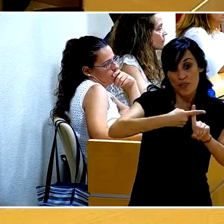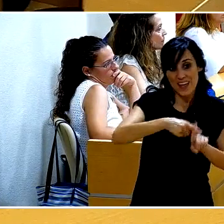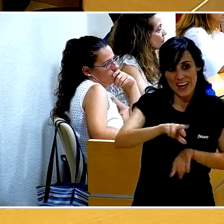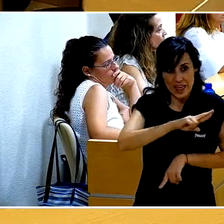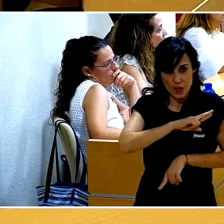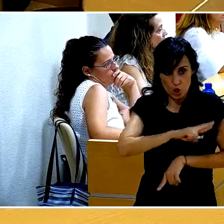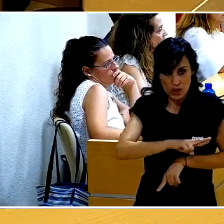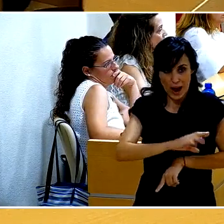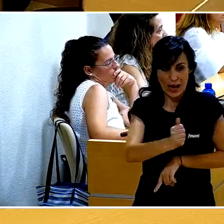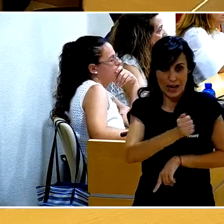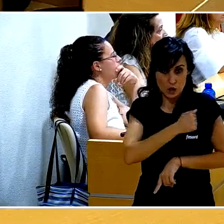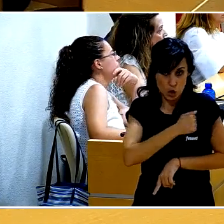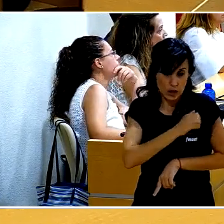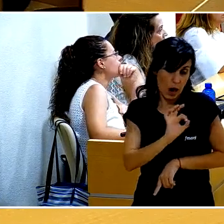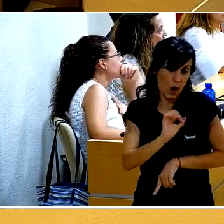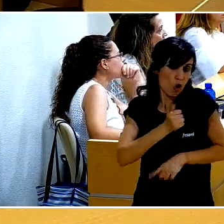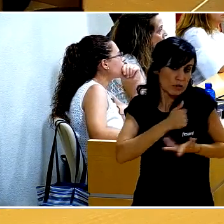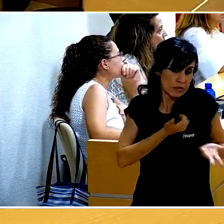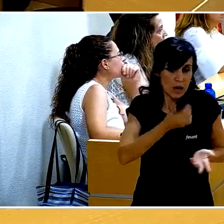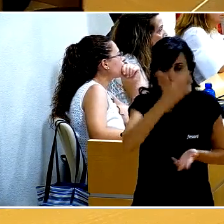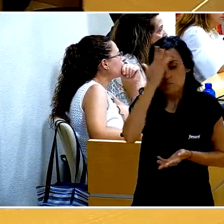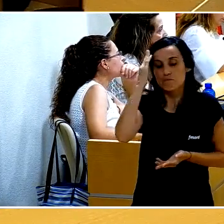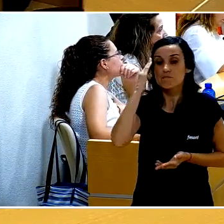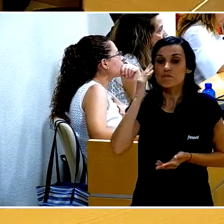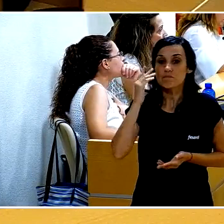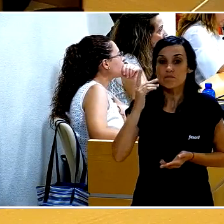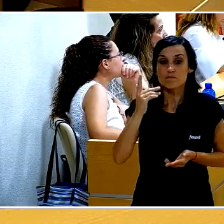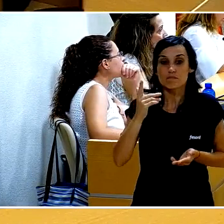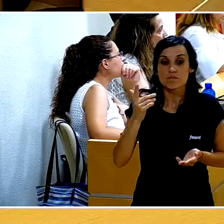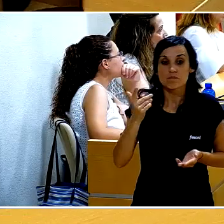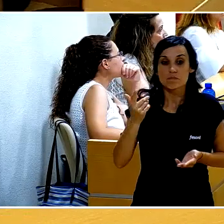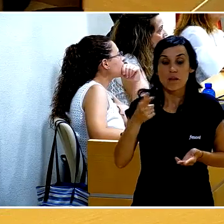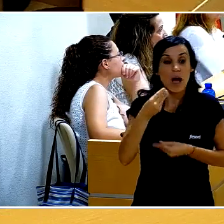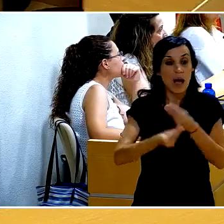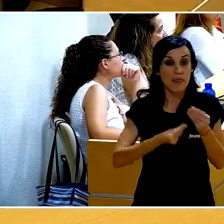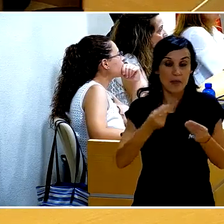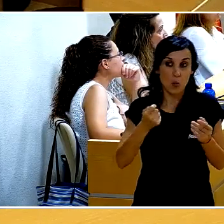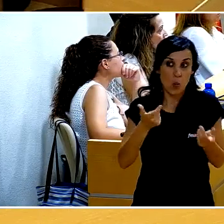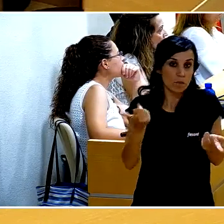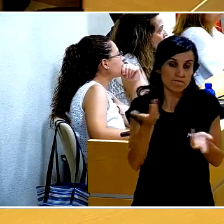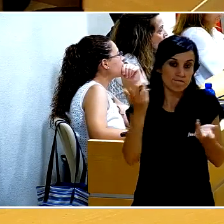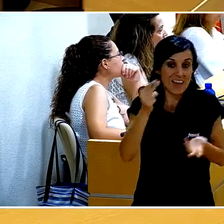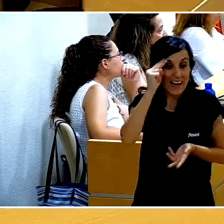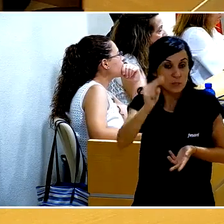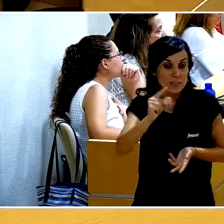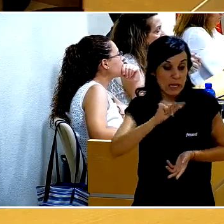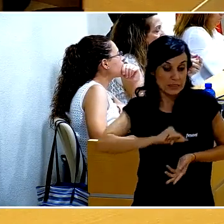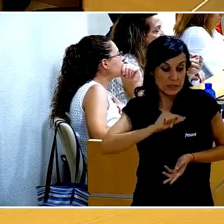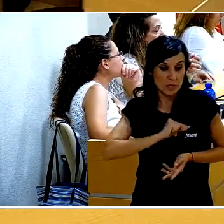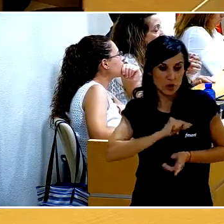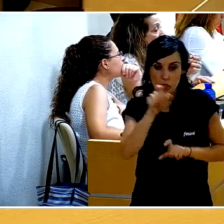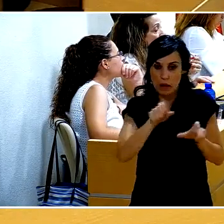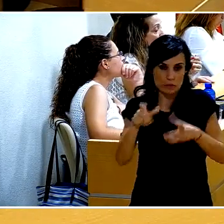religiosa, católica o cristiana, que lo que hace es que digamos, respeta el sentimiento de